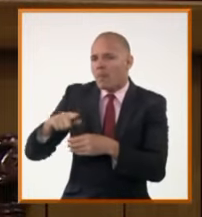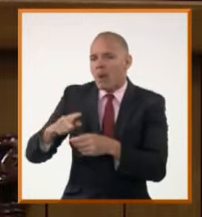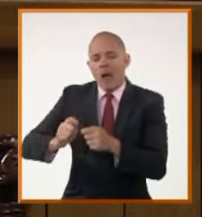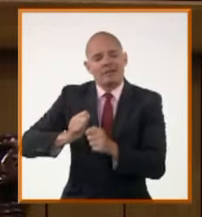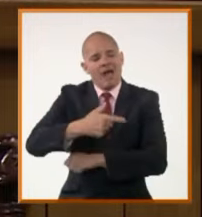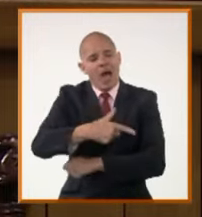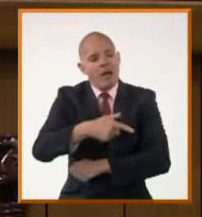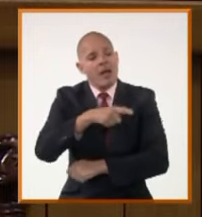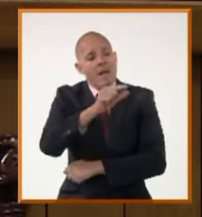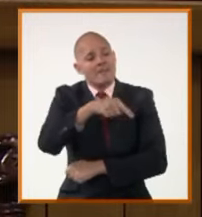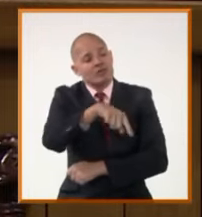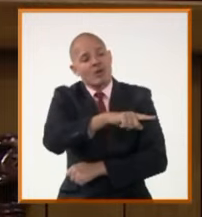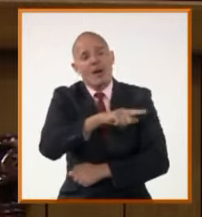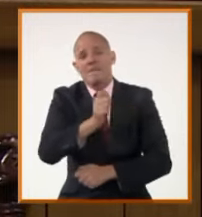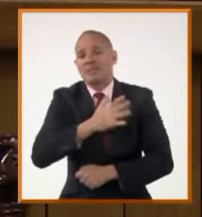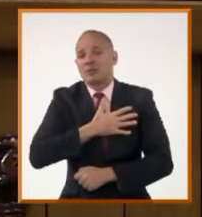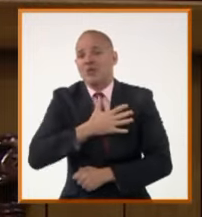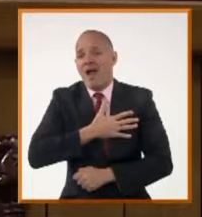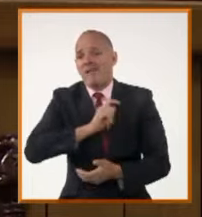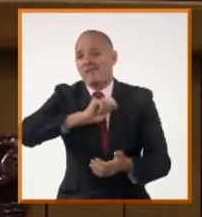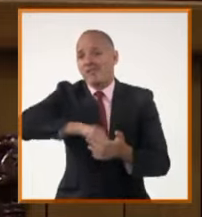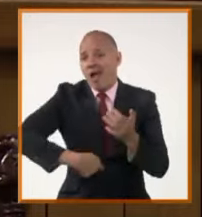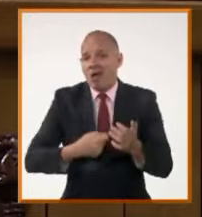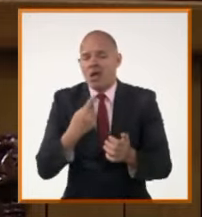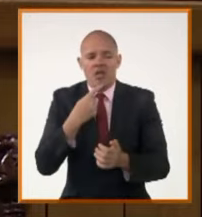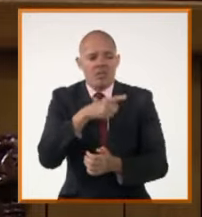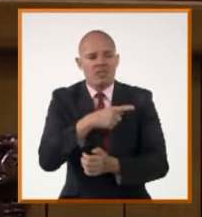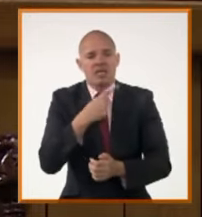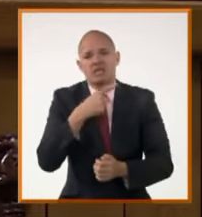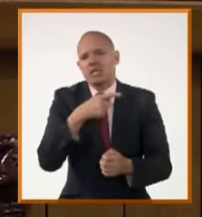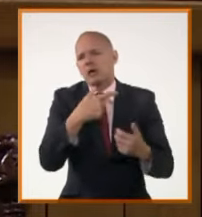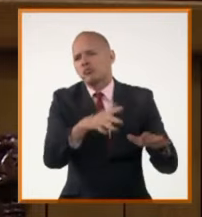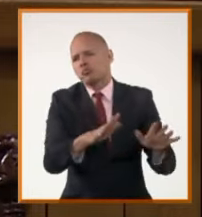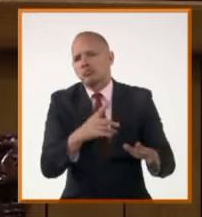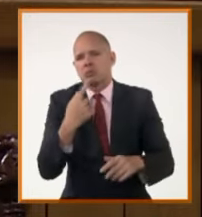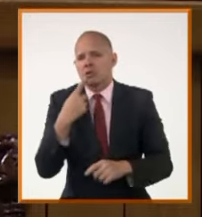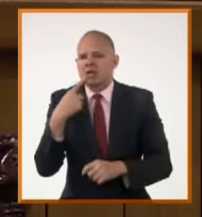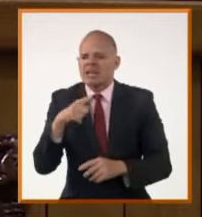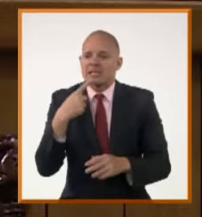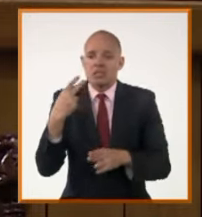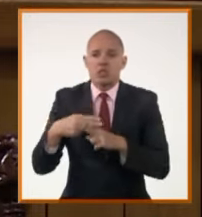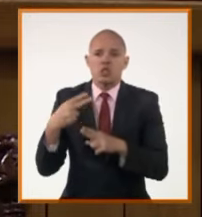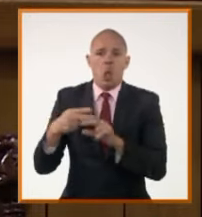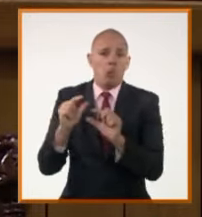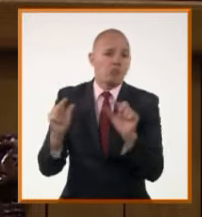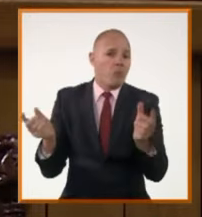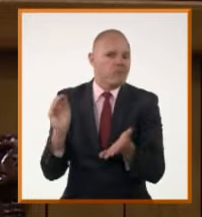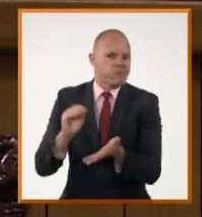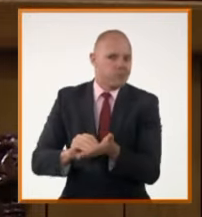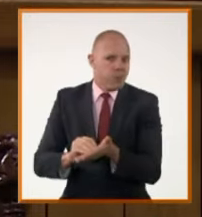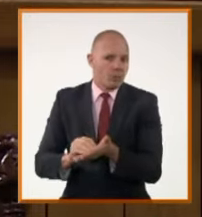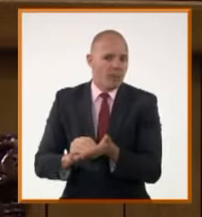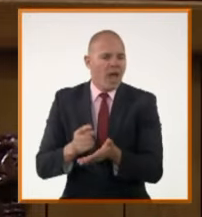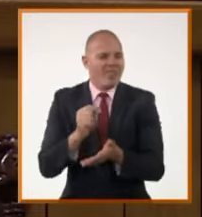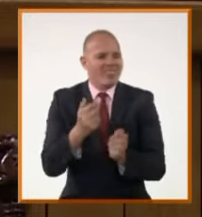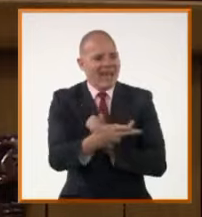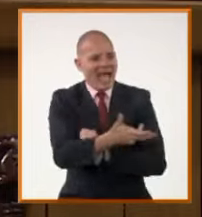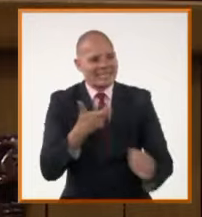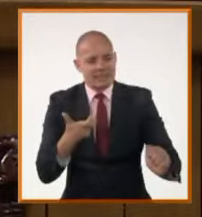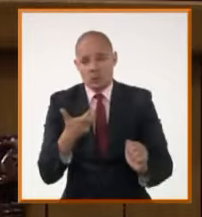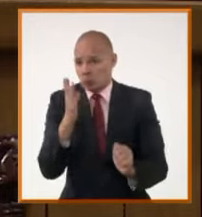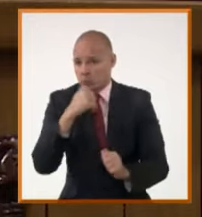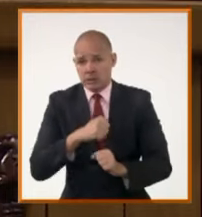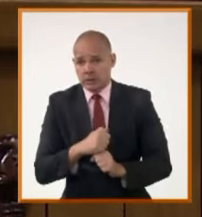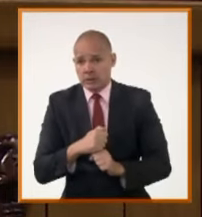beneficio propio, le decimos que eso es desarrollo local y ni se retorna ni se recupera ese dinero. Hay